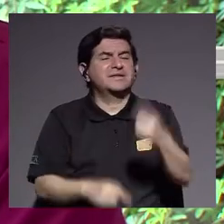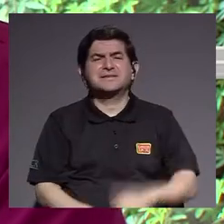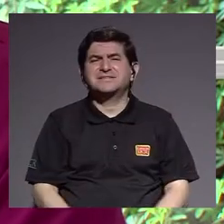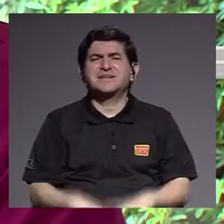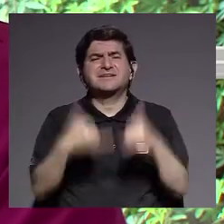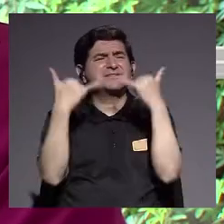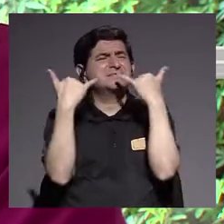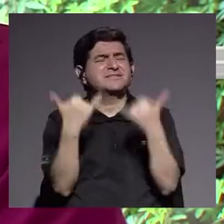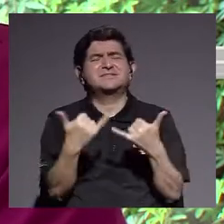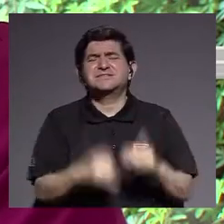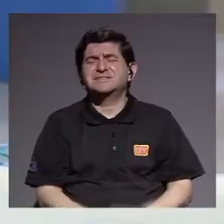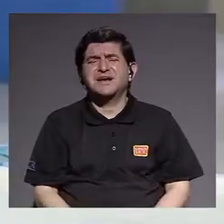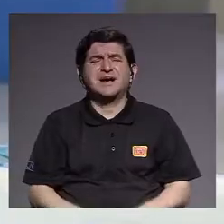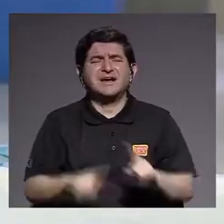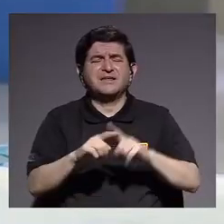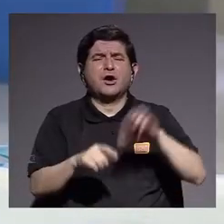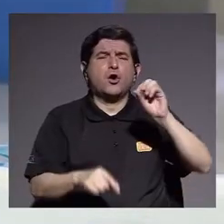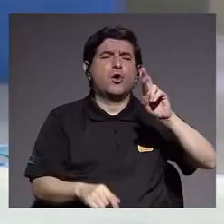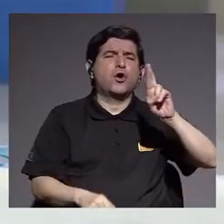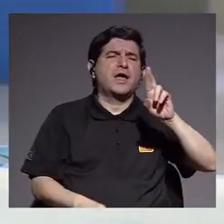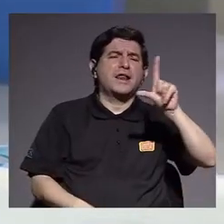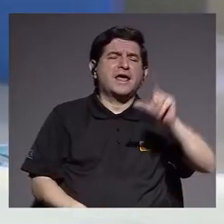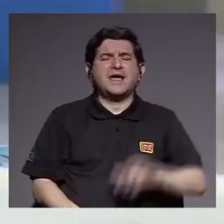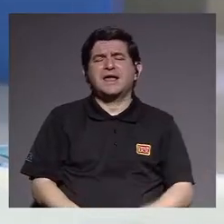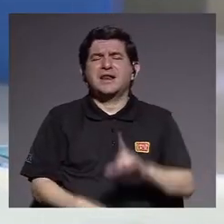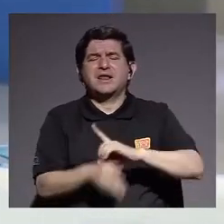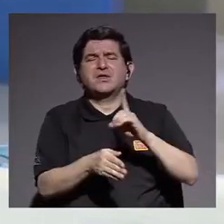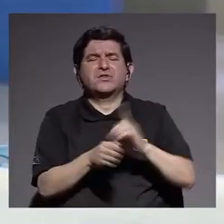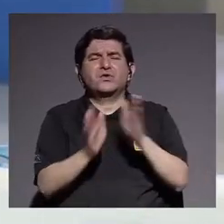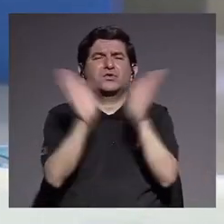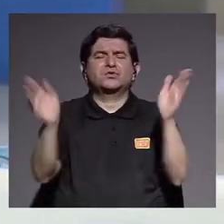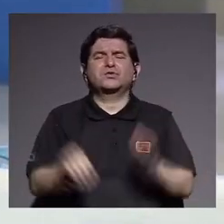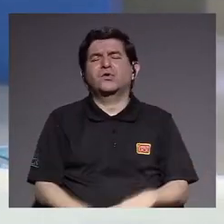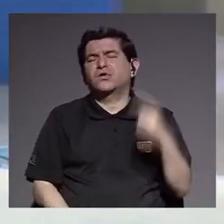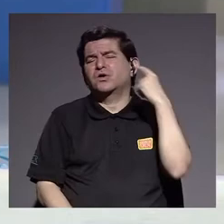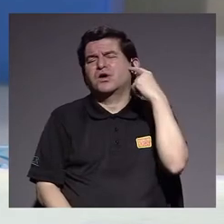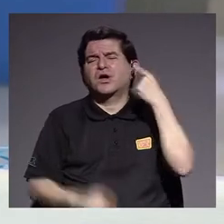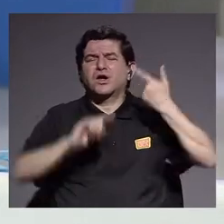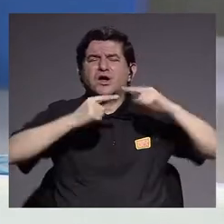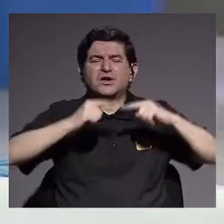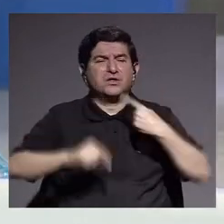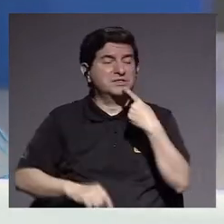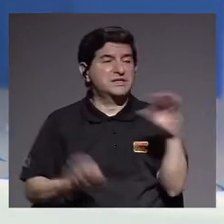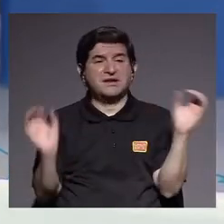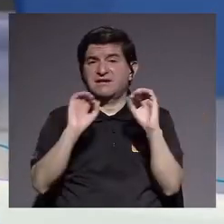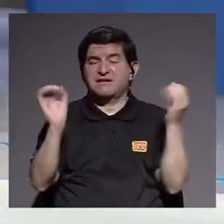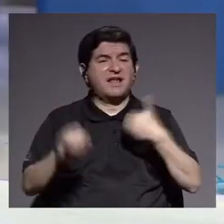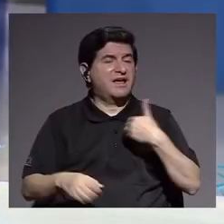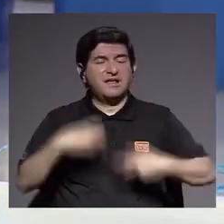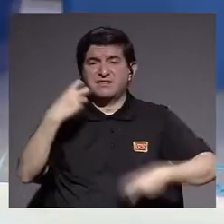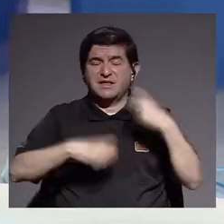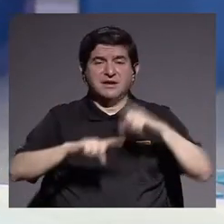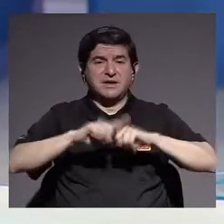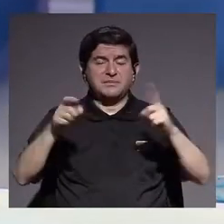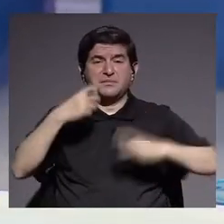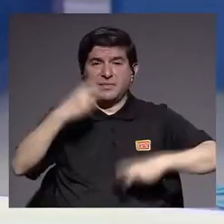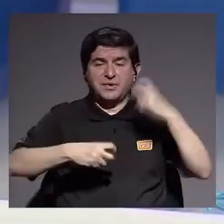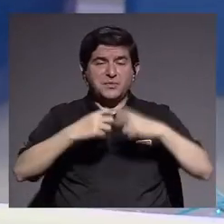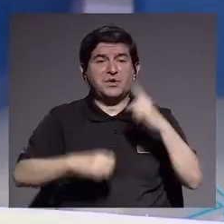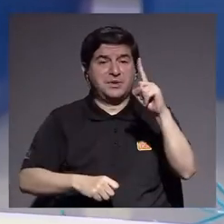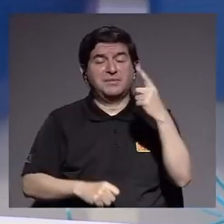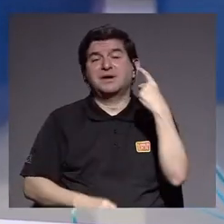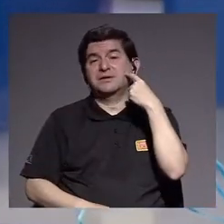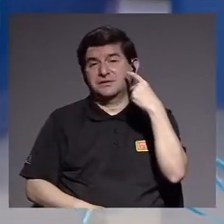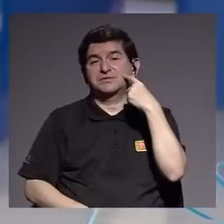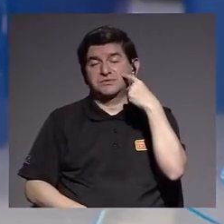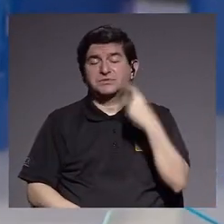la consulta diciendo que han ido ya donde el otorrino que han ido del médico general que les duele el oído que les han realizado les han dicho que no tiene infecciones y en realidad el problema